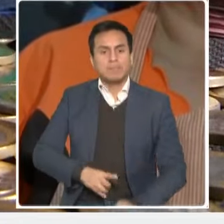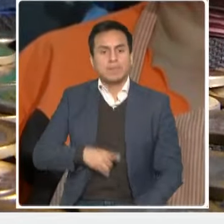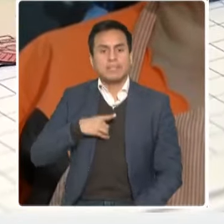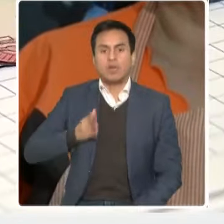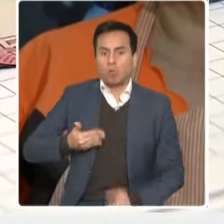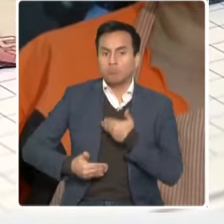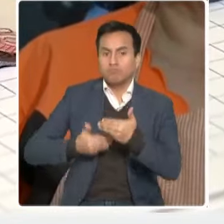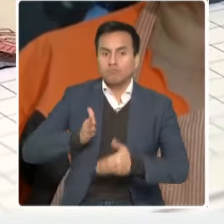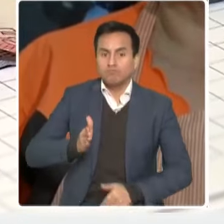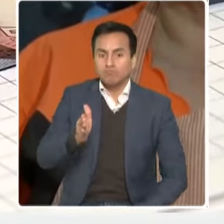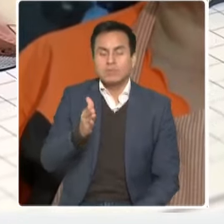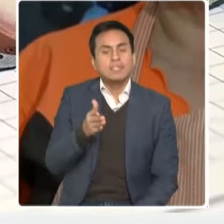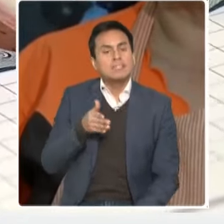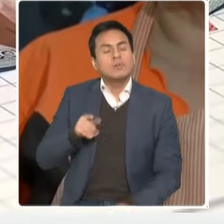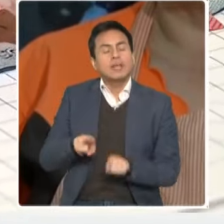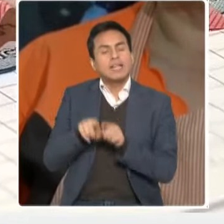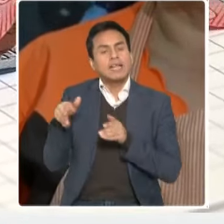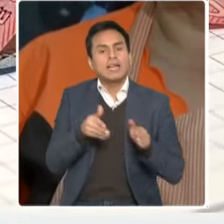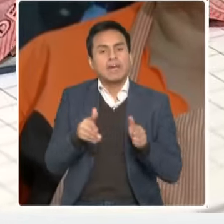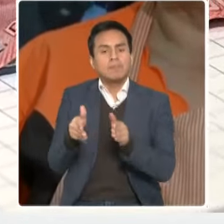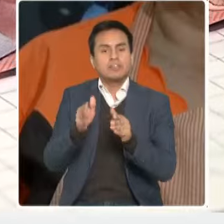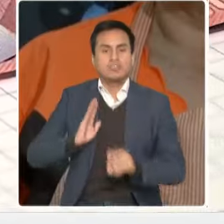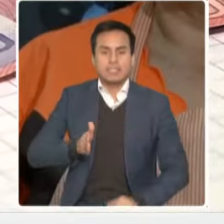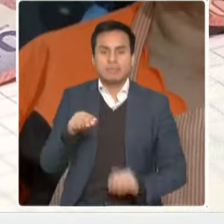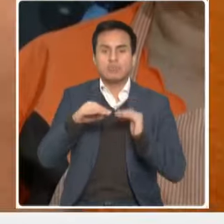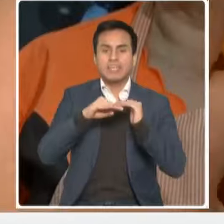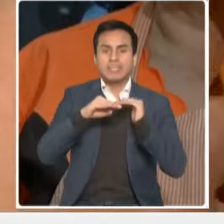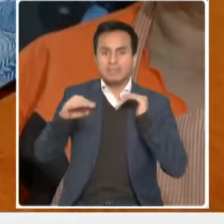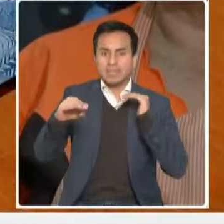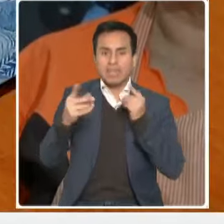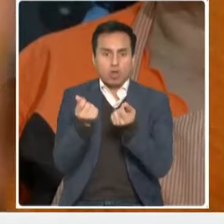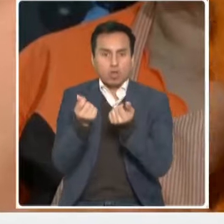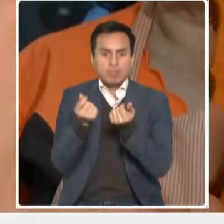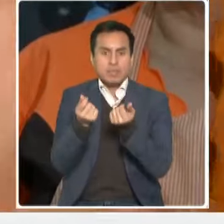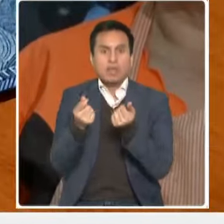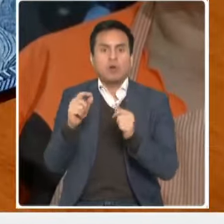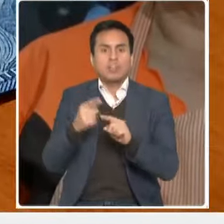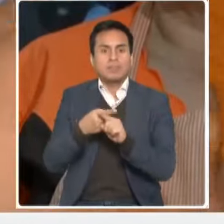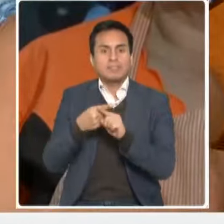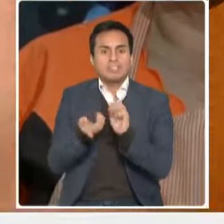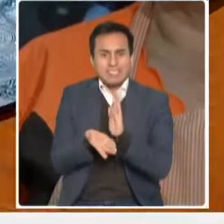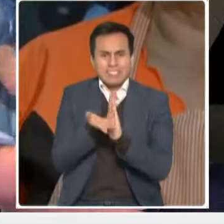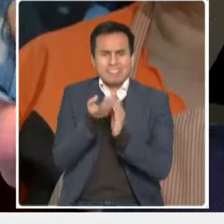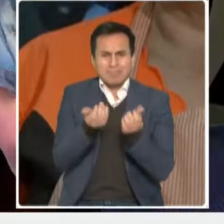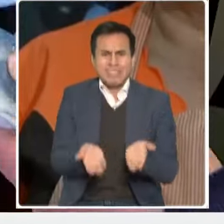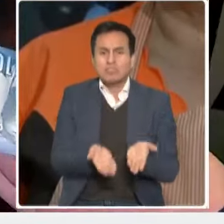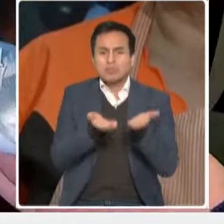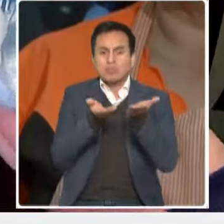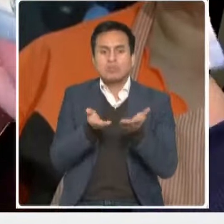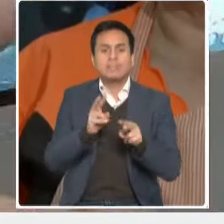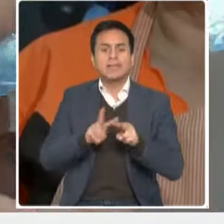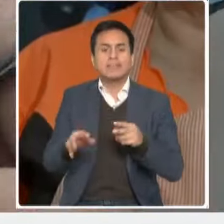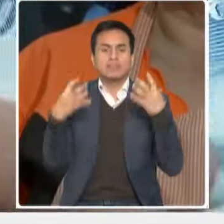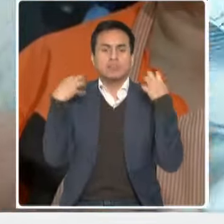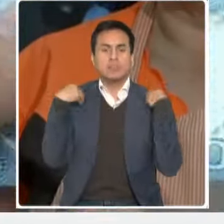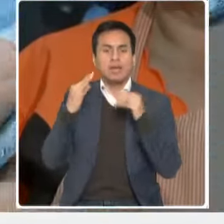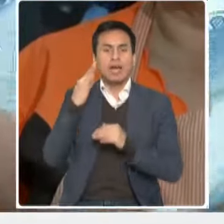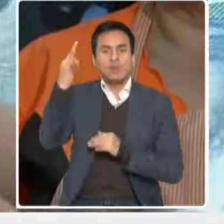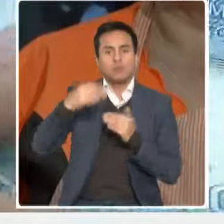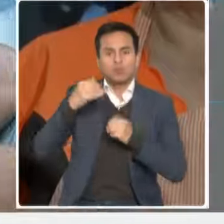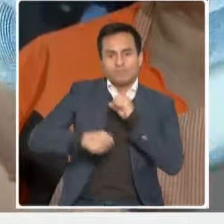continúa. Hemos seguido un camino que ha permitido estabilizar nuestra economía y retomar la senda del crecimiento, y eso se hace con responsabilidad de largo